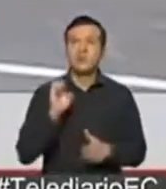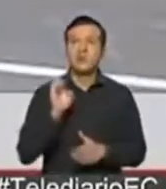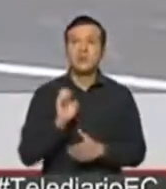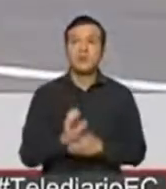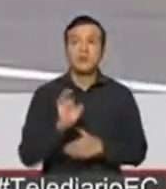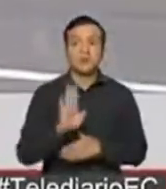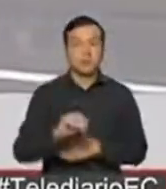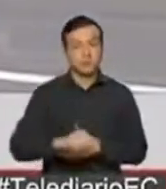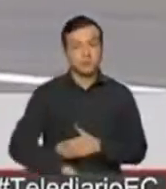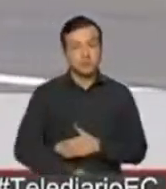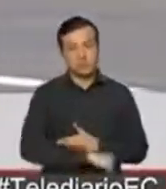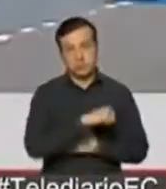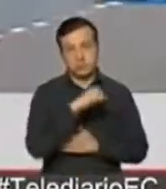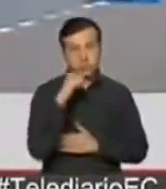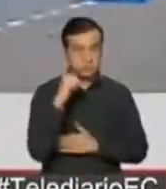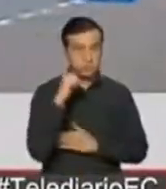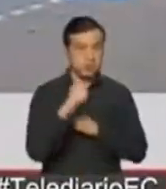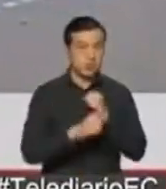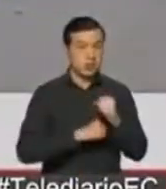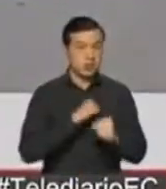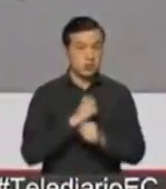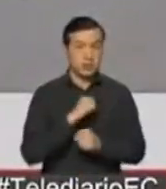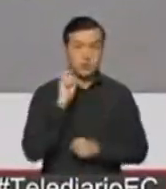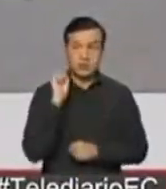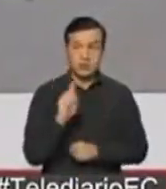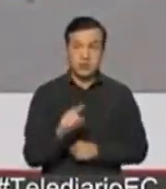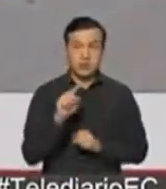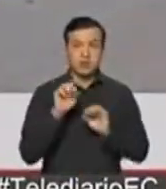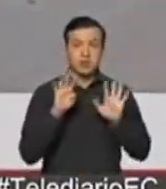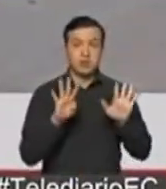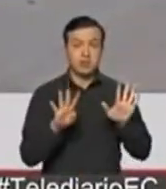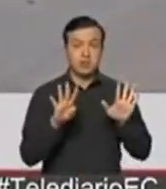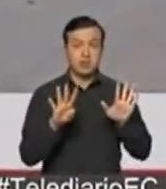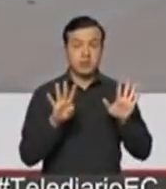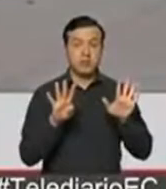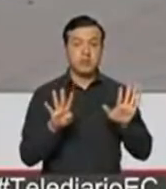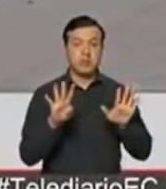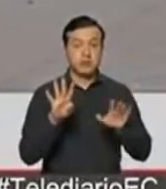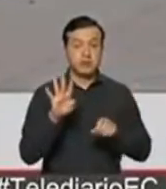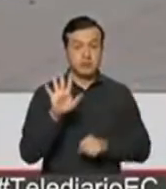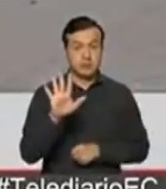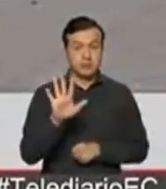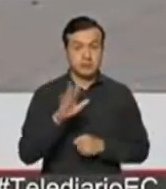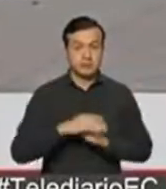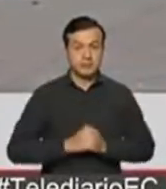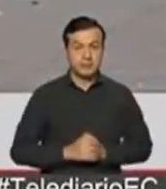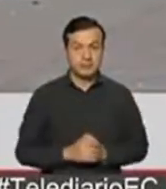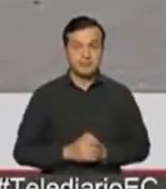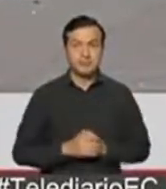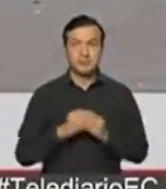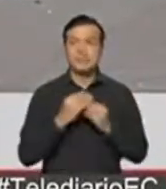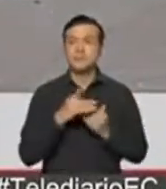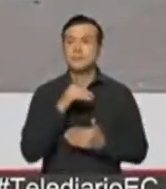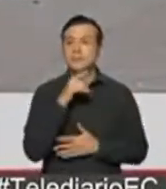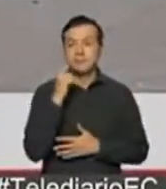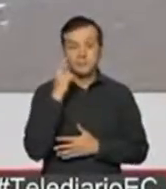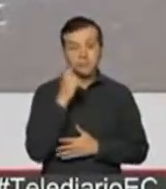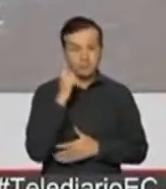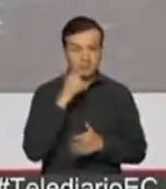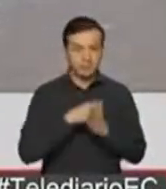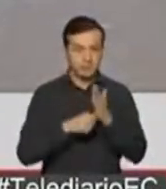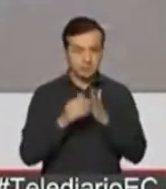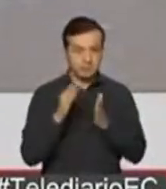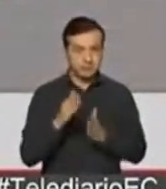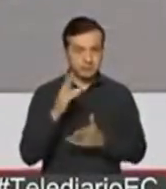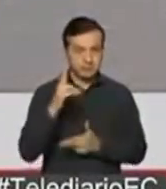victorioso en el año 1995 escuchemos las declaraciones justamente del ministro de